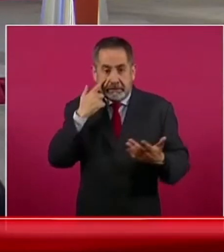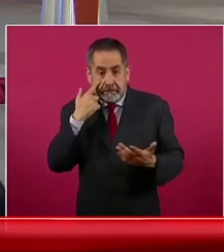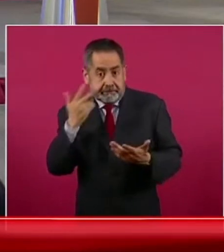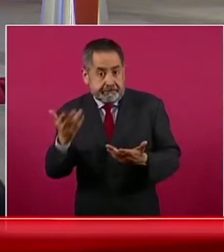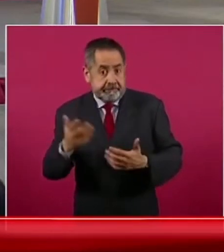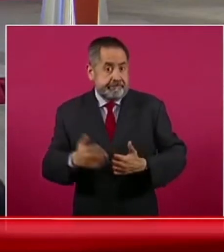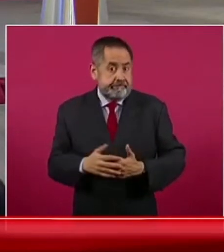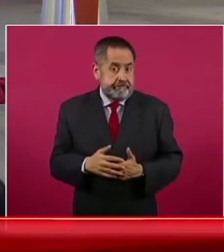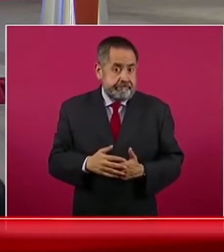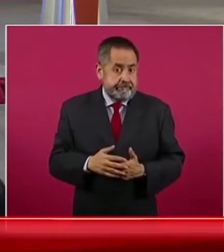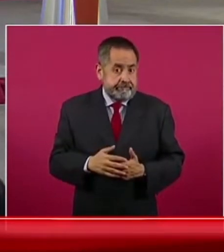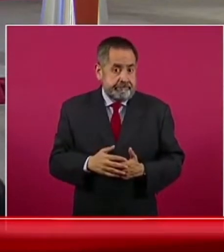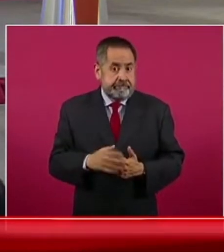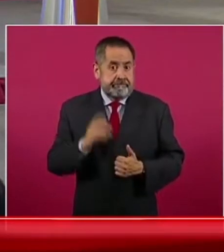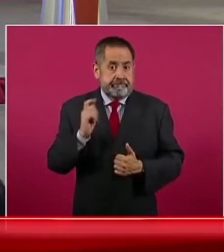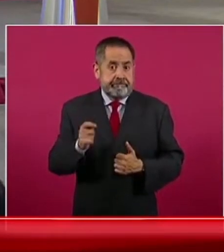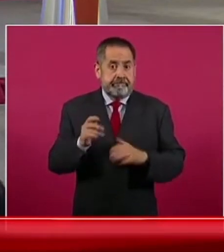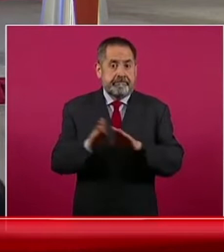Porque la percepción